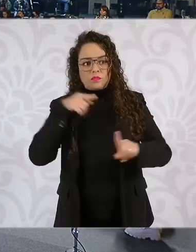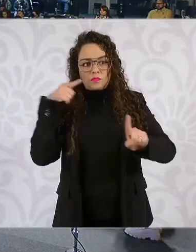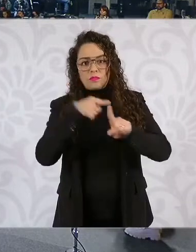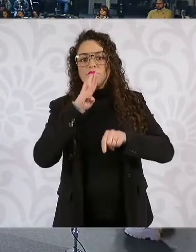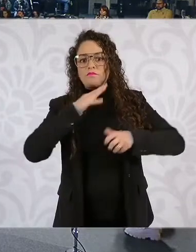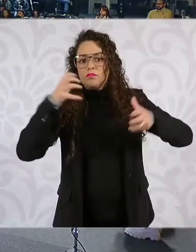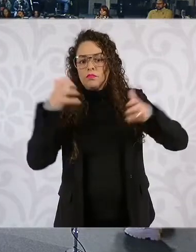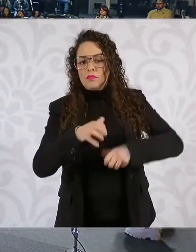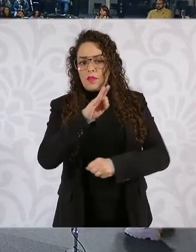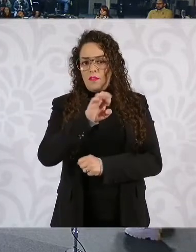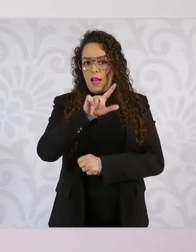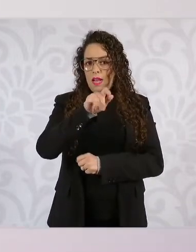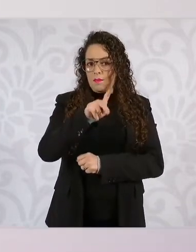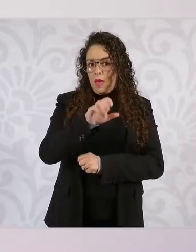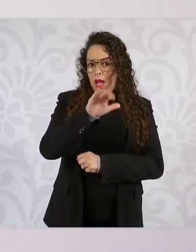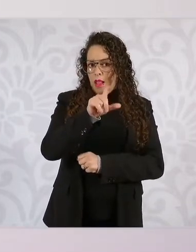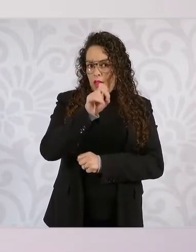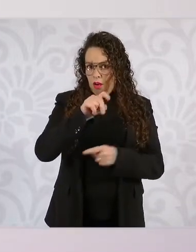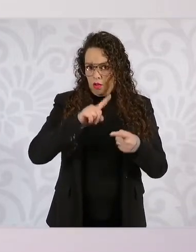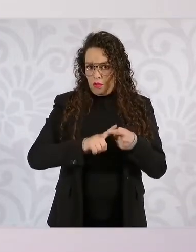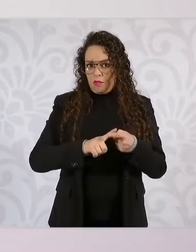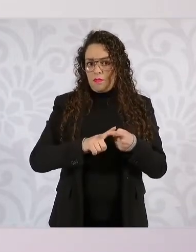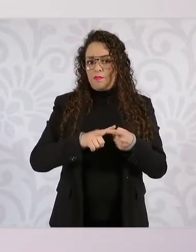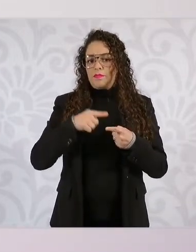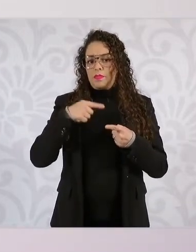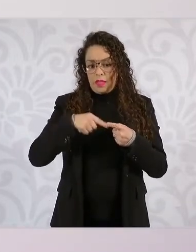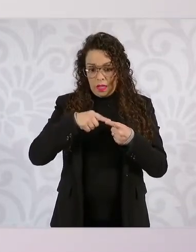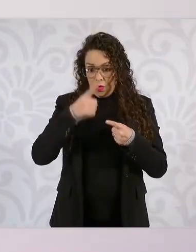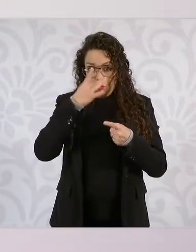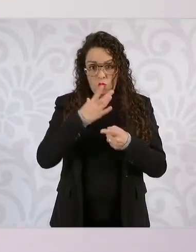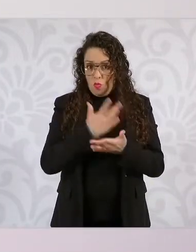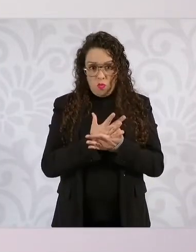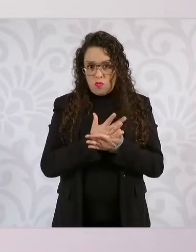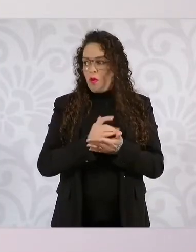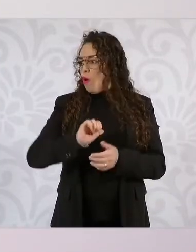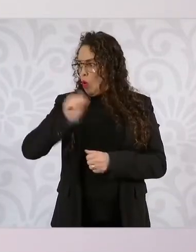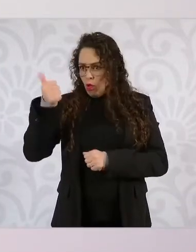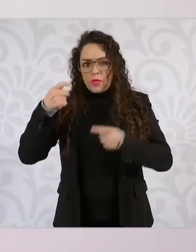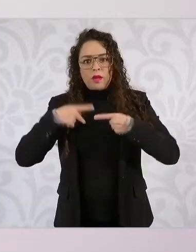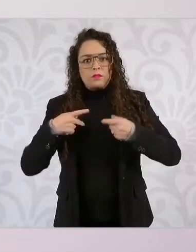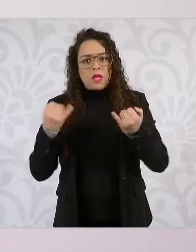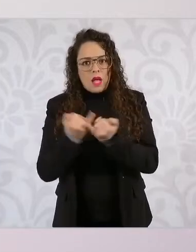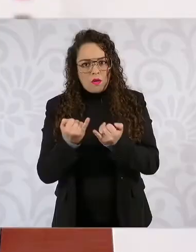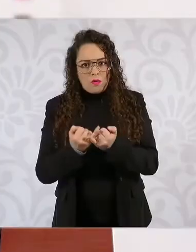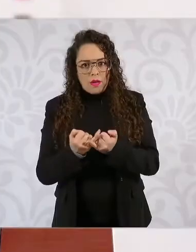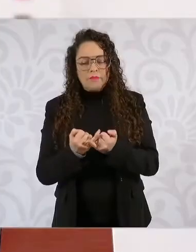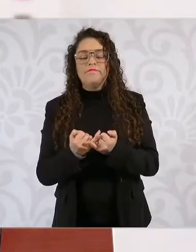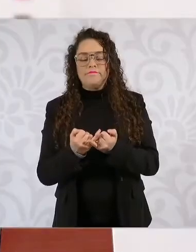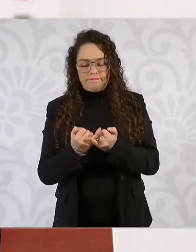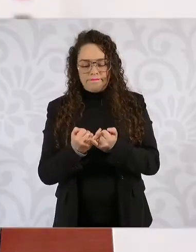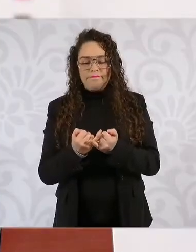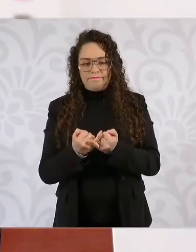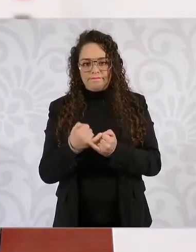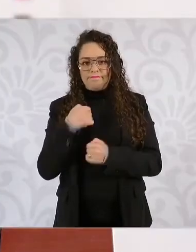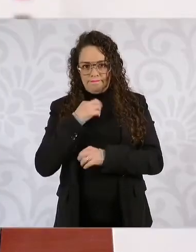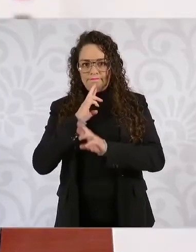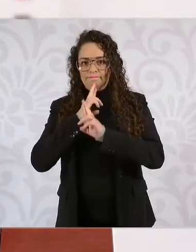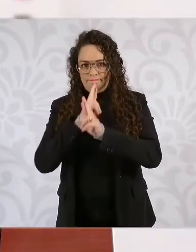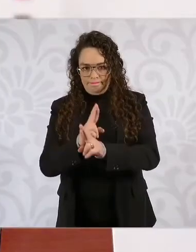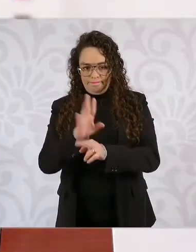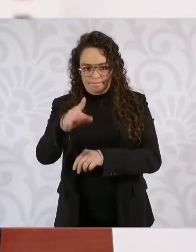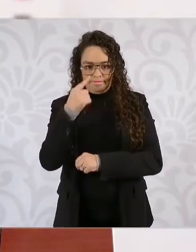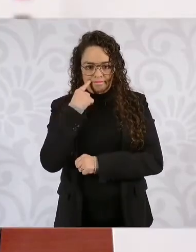Sí, yo creo que son 2 temas, ¿no? O 3. Uno, la